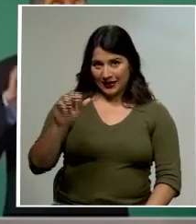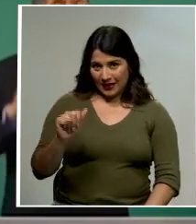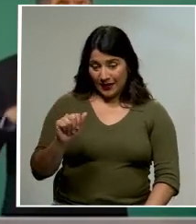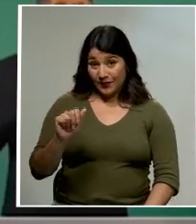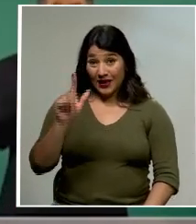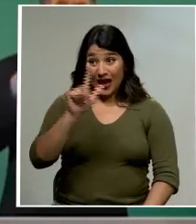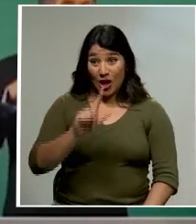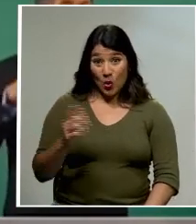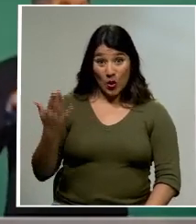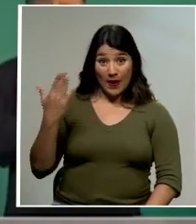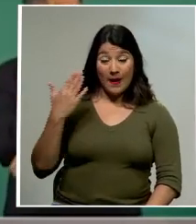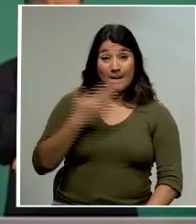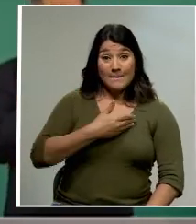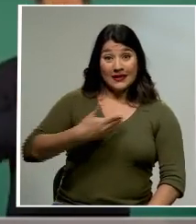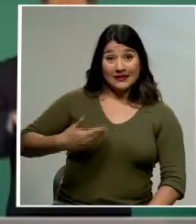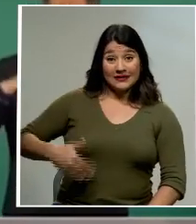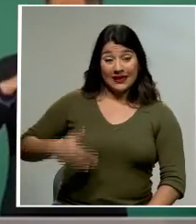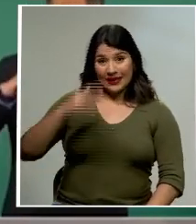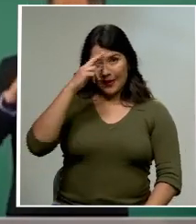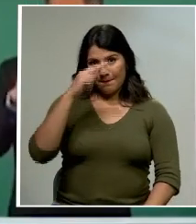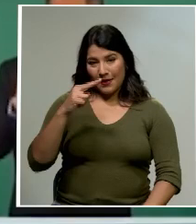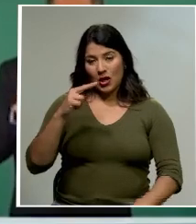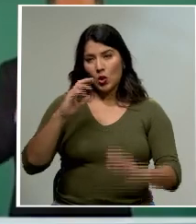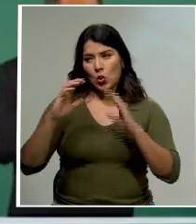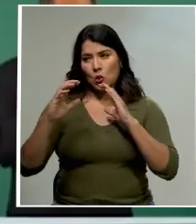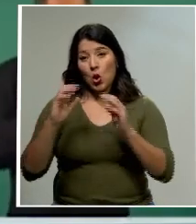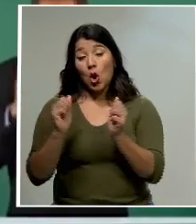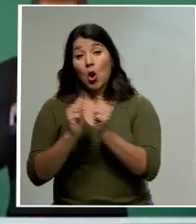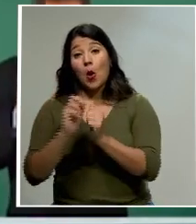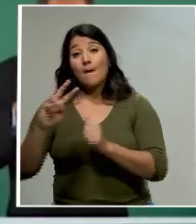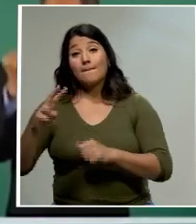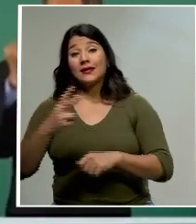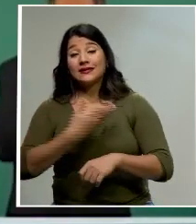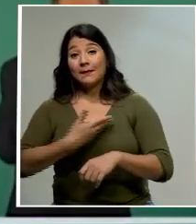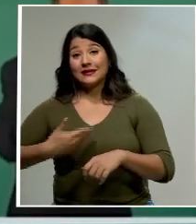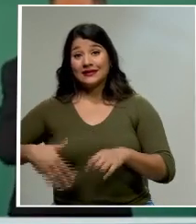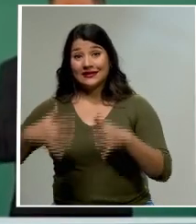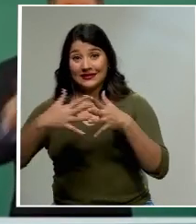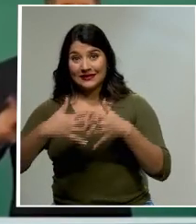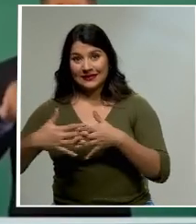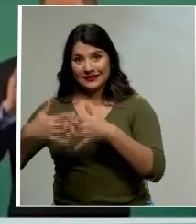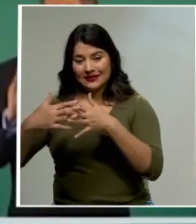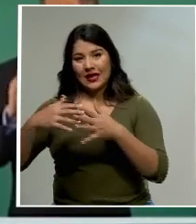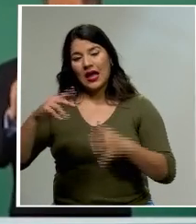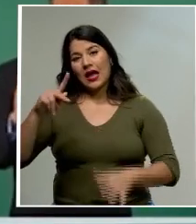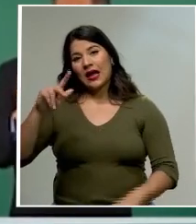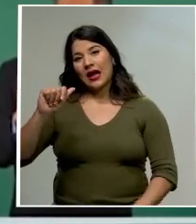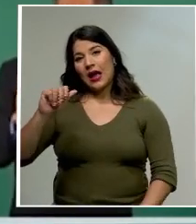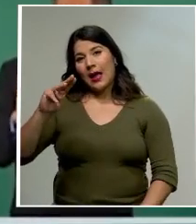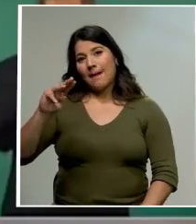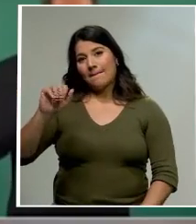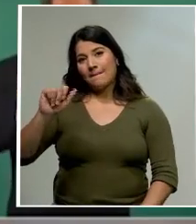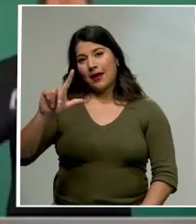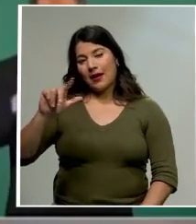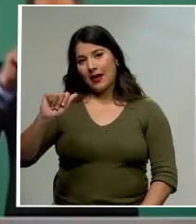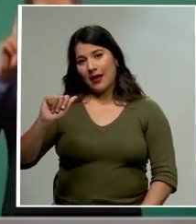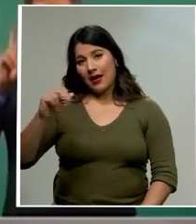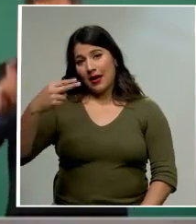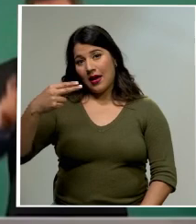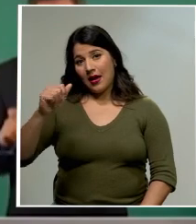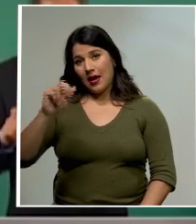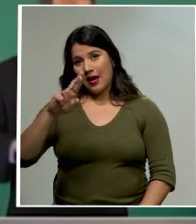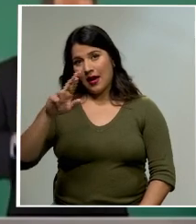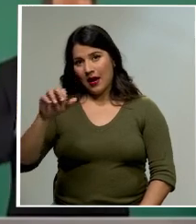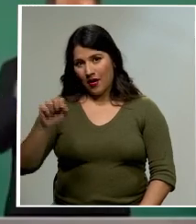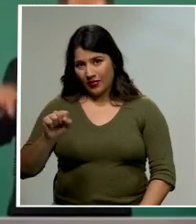lunes entre el presidente Andrés Manuel López Obrador y la vicepresidenta estadounidense Kamala Harris. En esa llamada también se abordó la